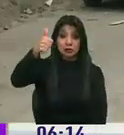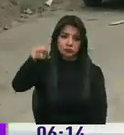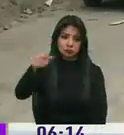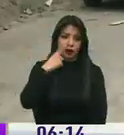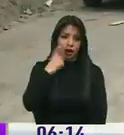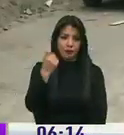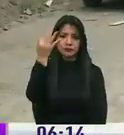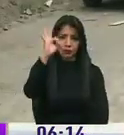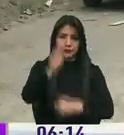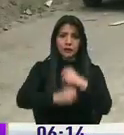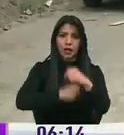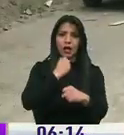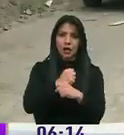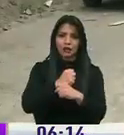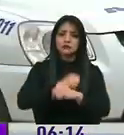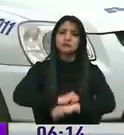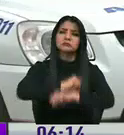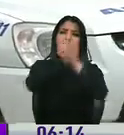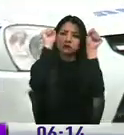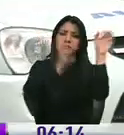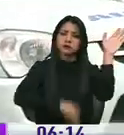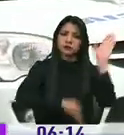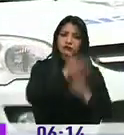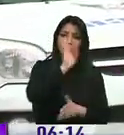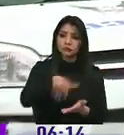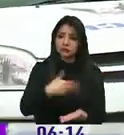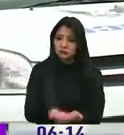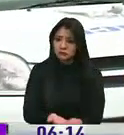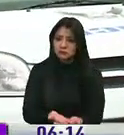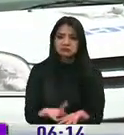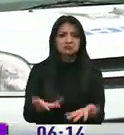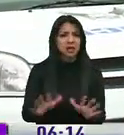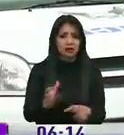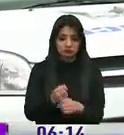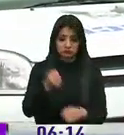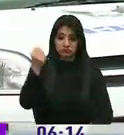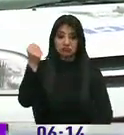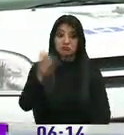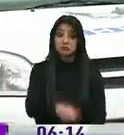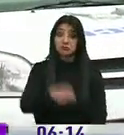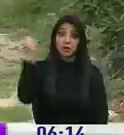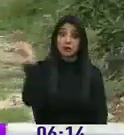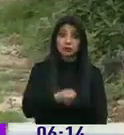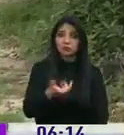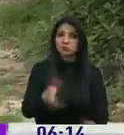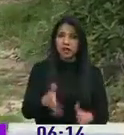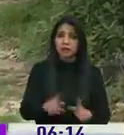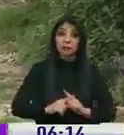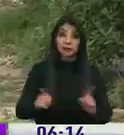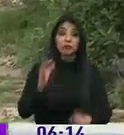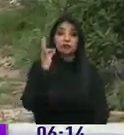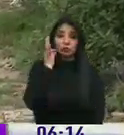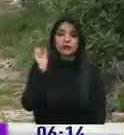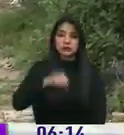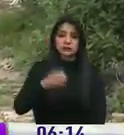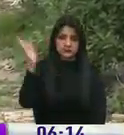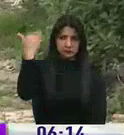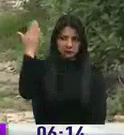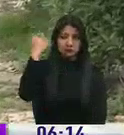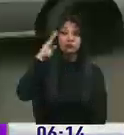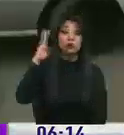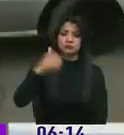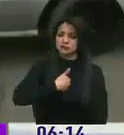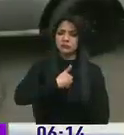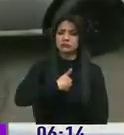habría salido temprano en la casa no estaba el objeto con el que le golpeó al fallecido pero la señora llevó a los agentes de la dina set